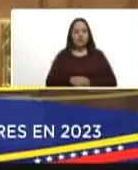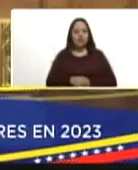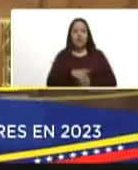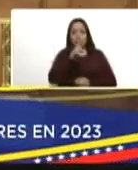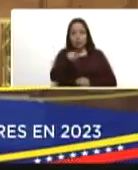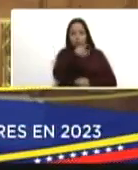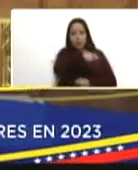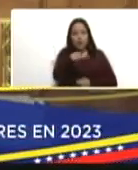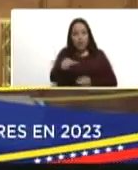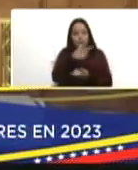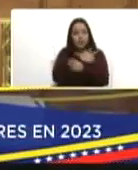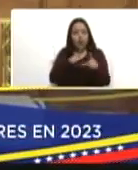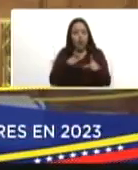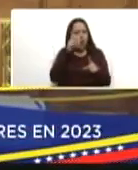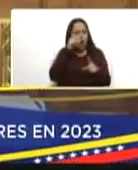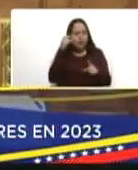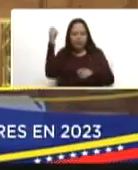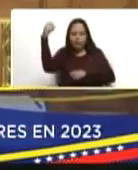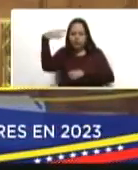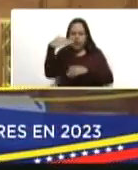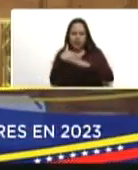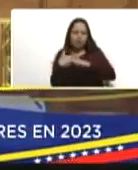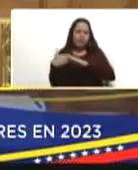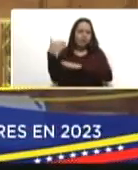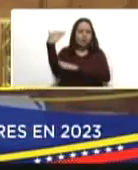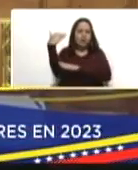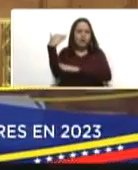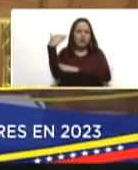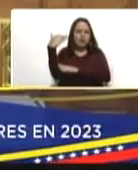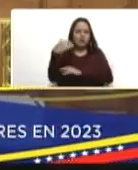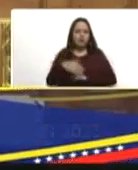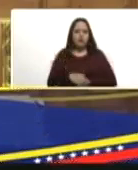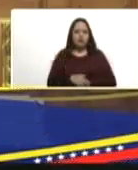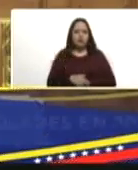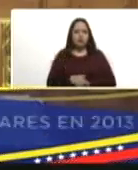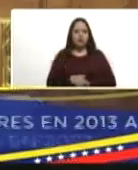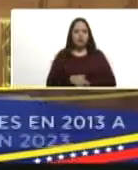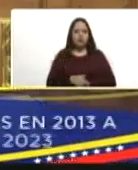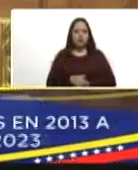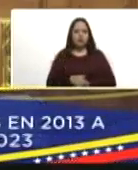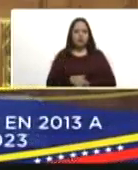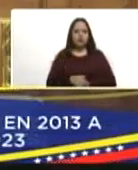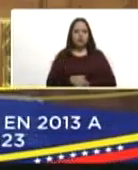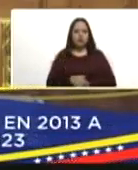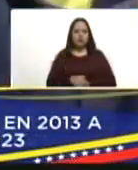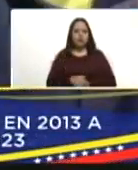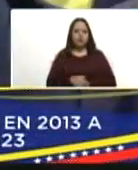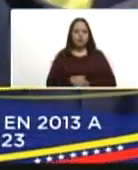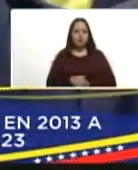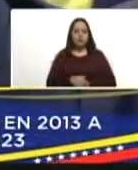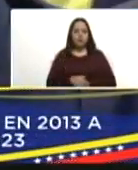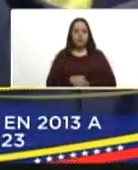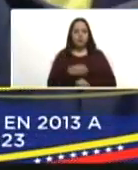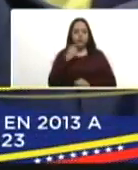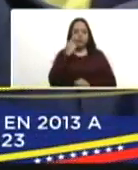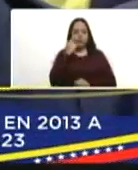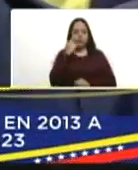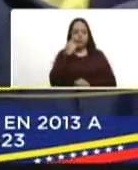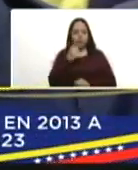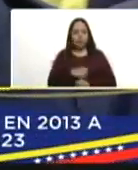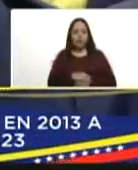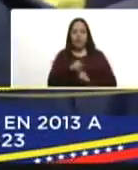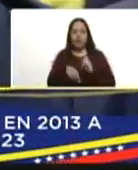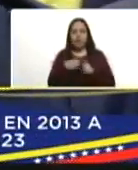hombre iluminado elevado del más allá era José Martí lo